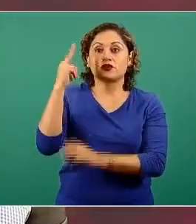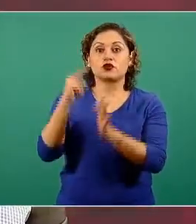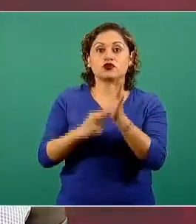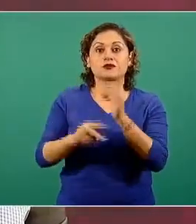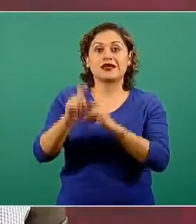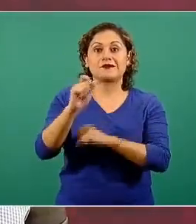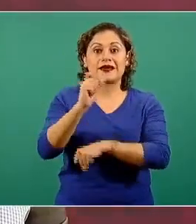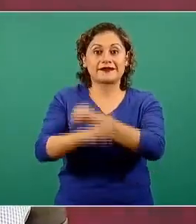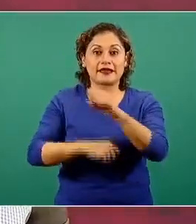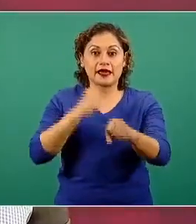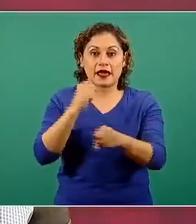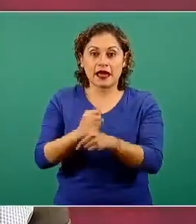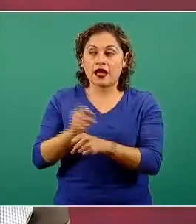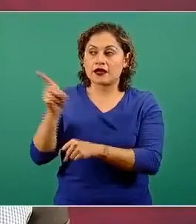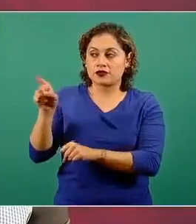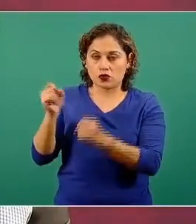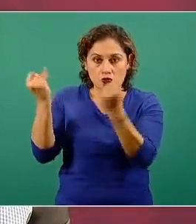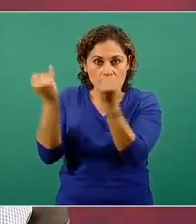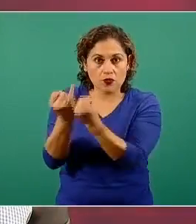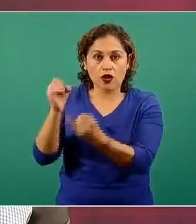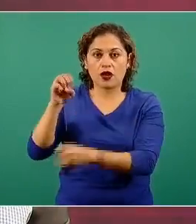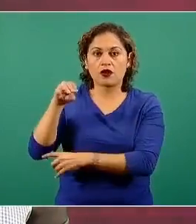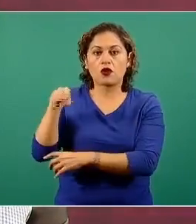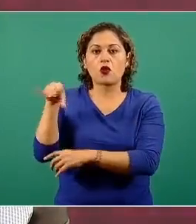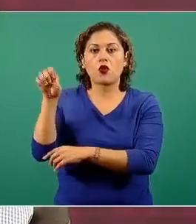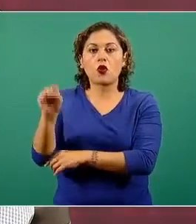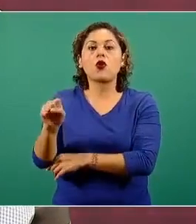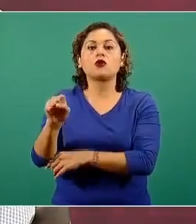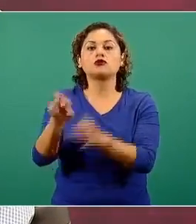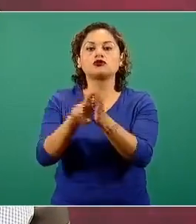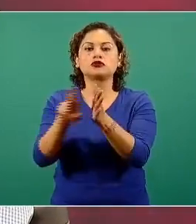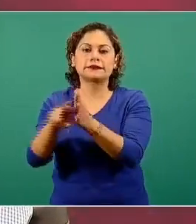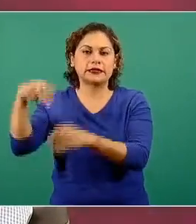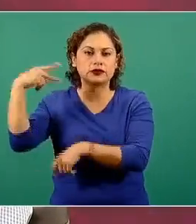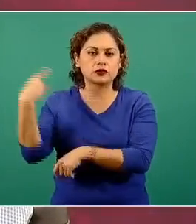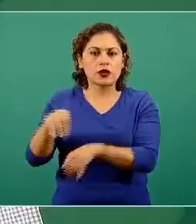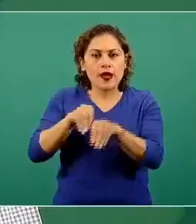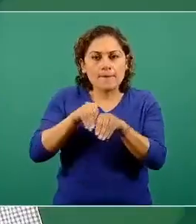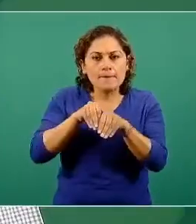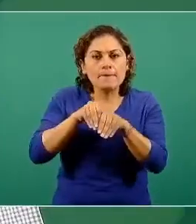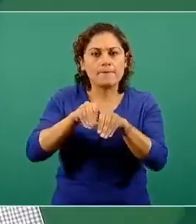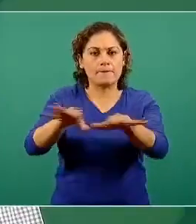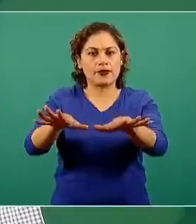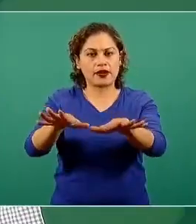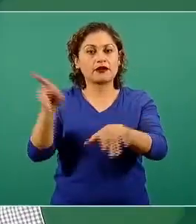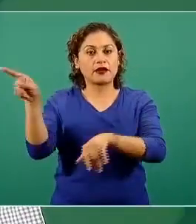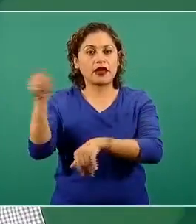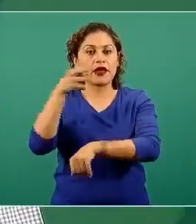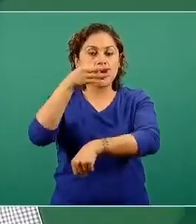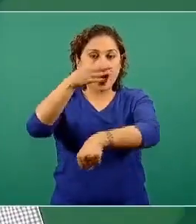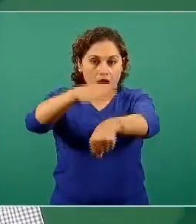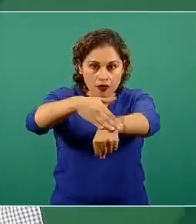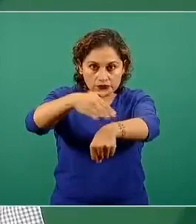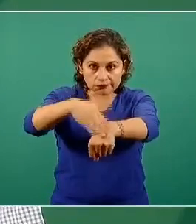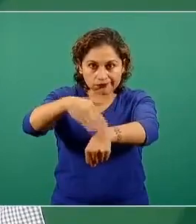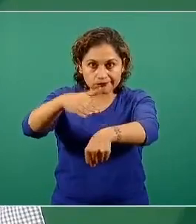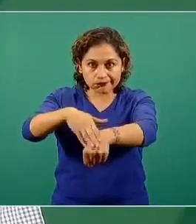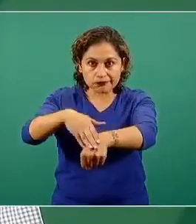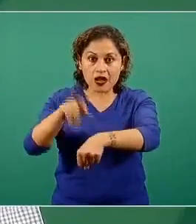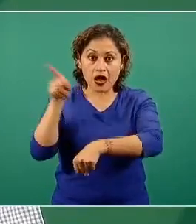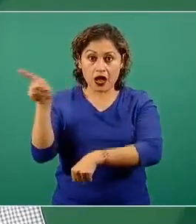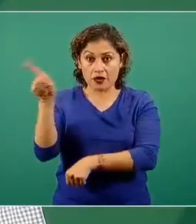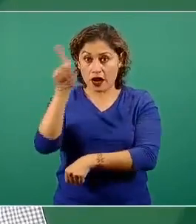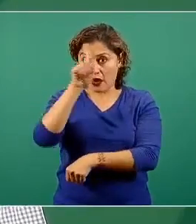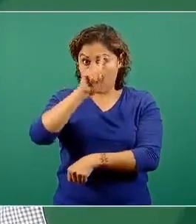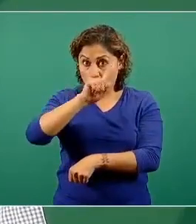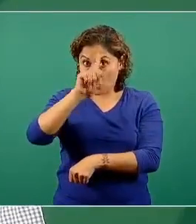Organización Mundial de la Salud, en diferentes publicaciones, ha emitido la no recomienda el